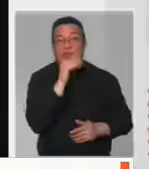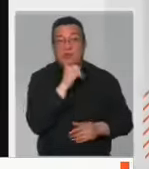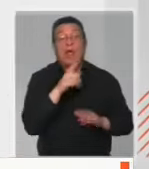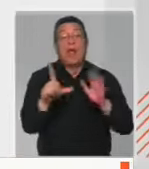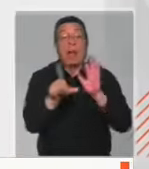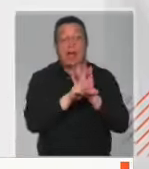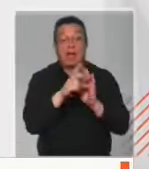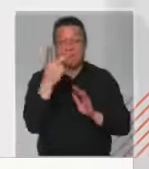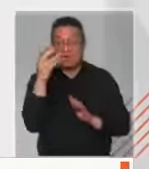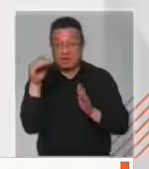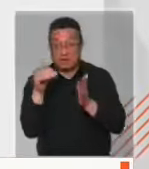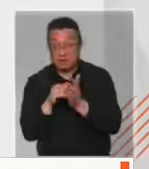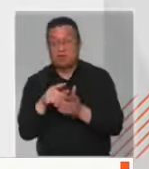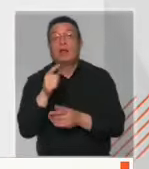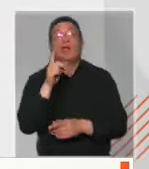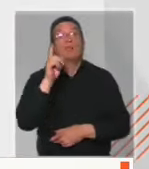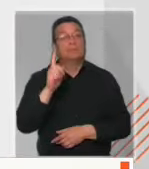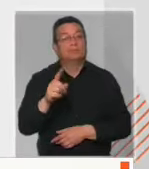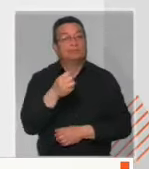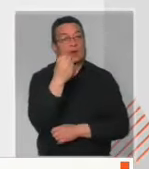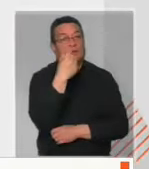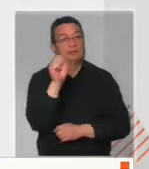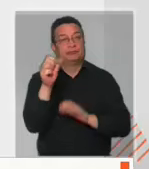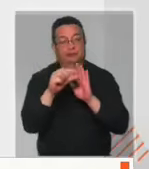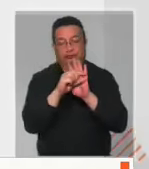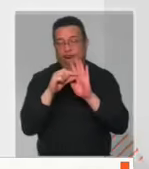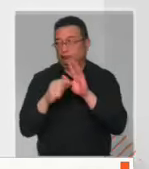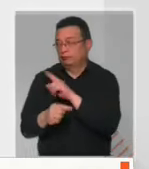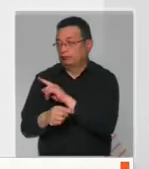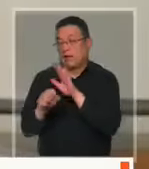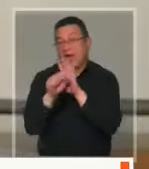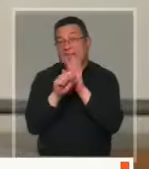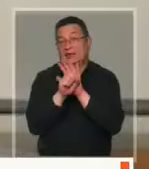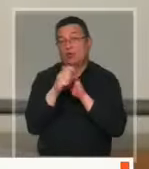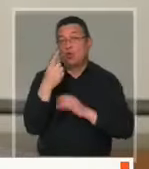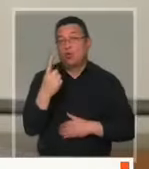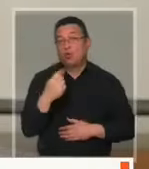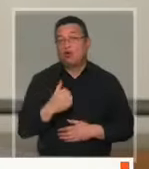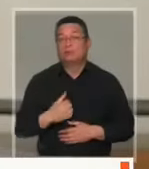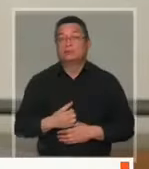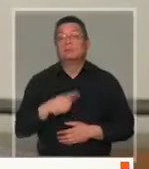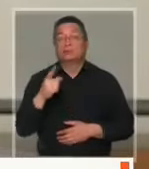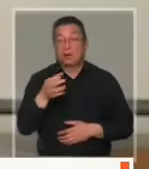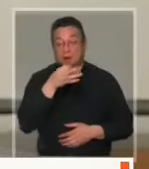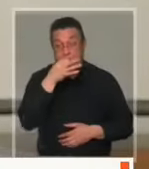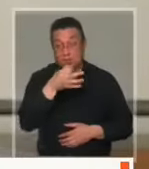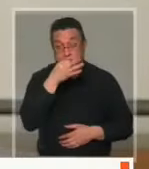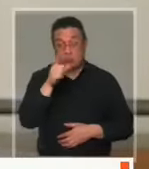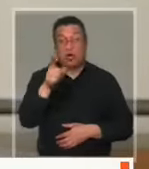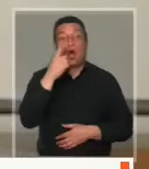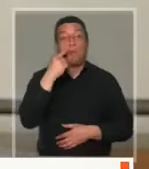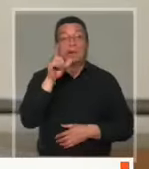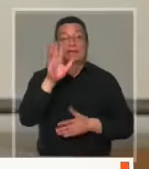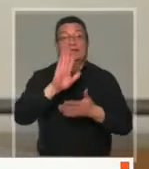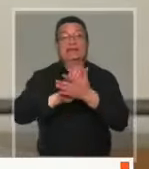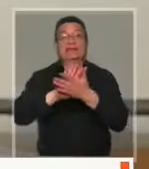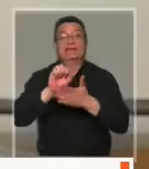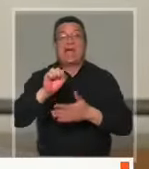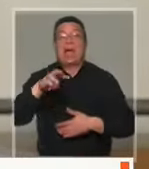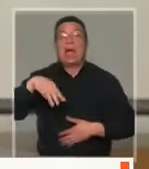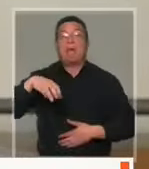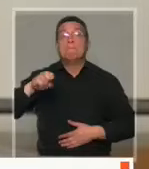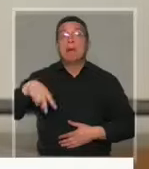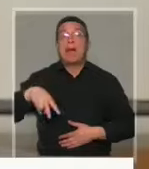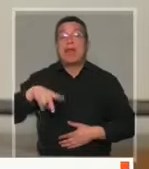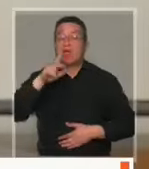20.000 sanciona el tráfico de dimetiltriptamina en su artículo número 1. De acuerdo a la versión dada por parte de este chamán, ella habría iniciado